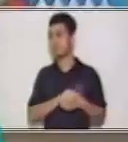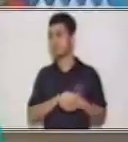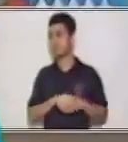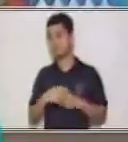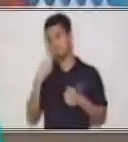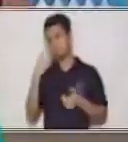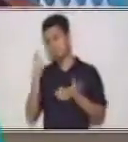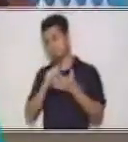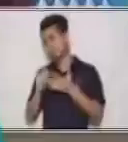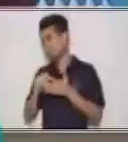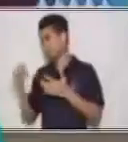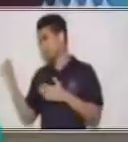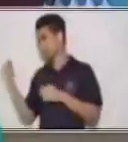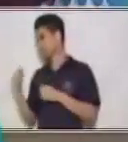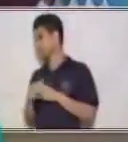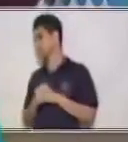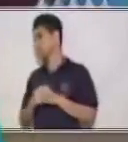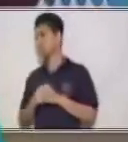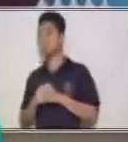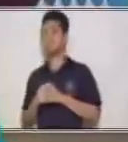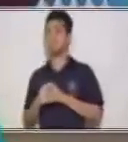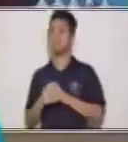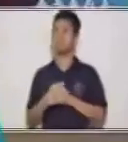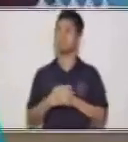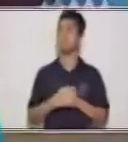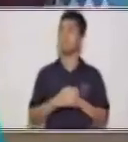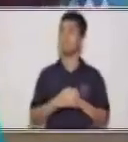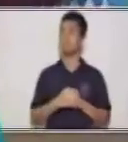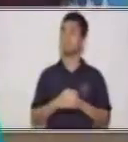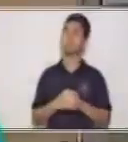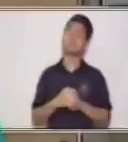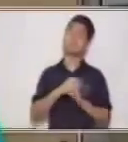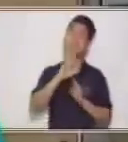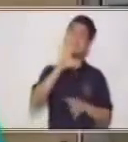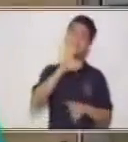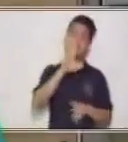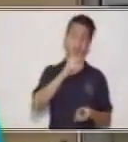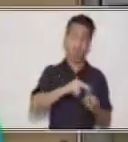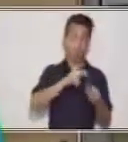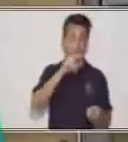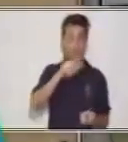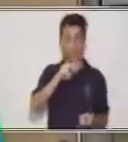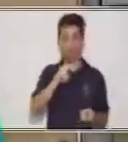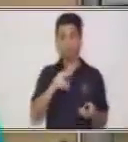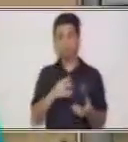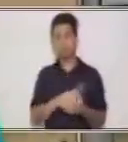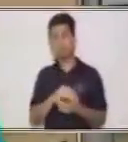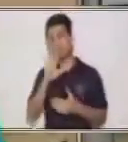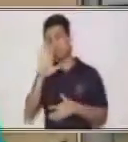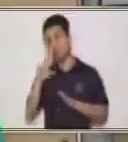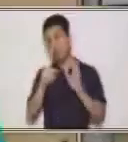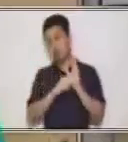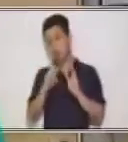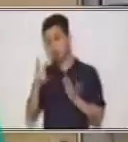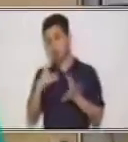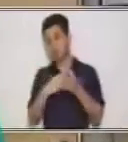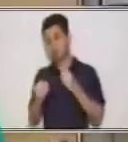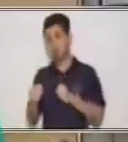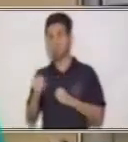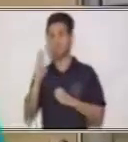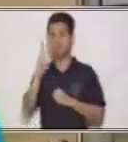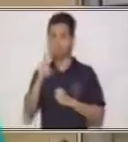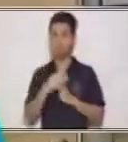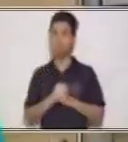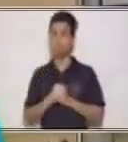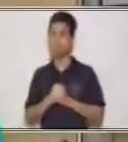a escribir la operación. Dijimos que si hay 5 botellas, 5 menos 3,